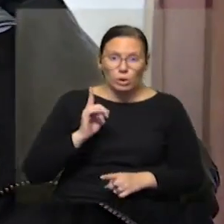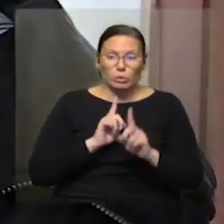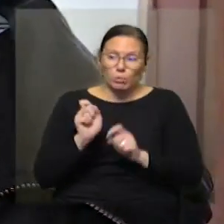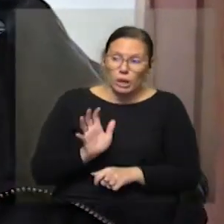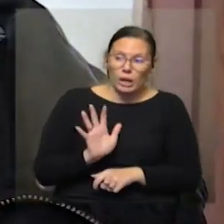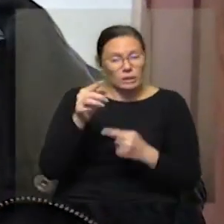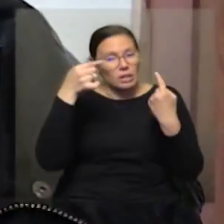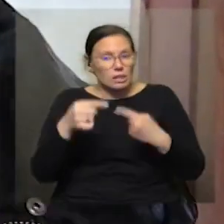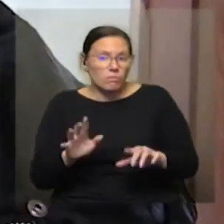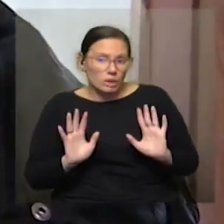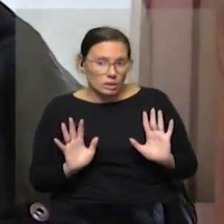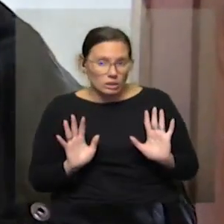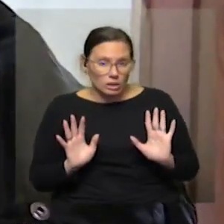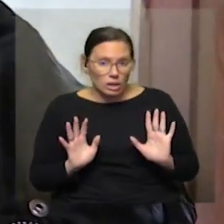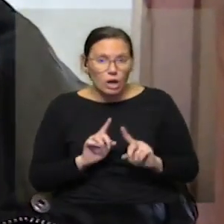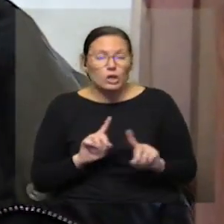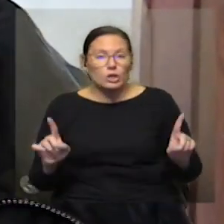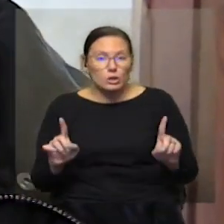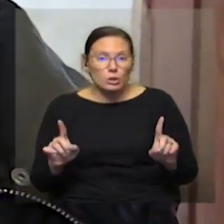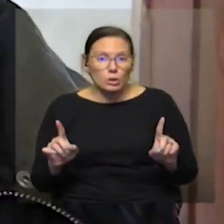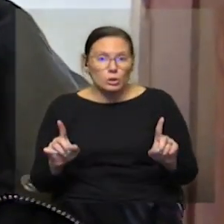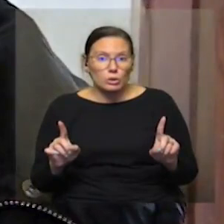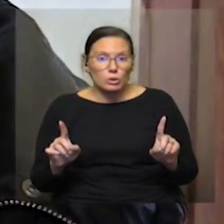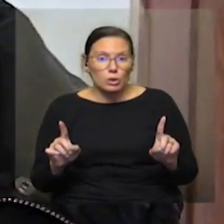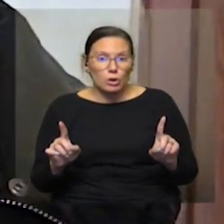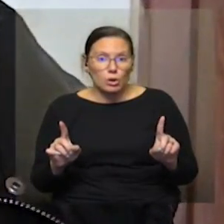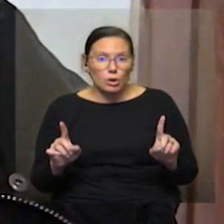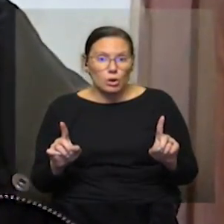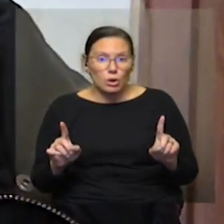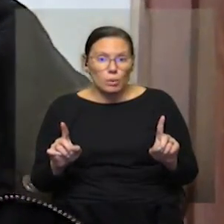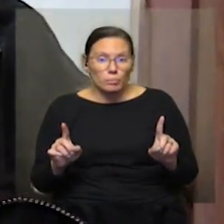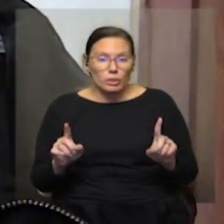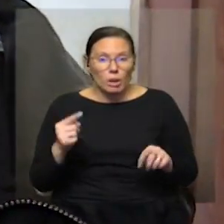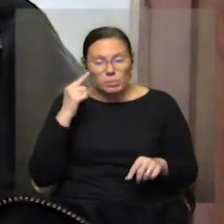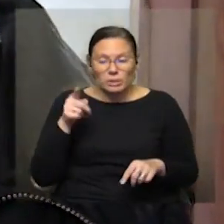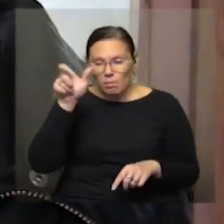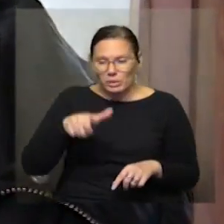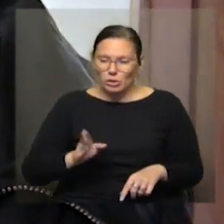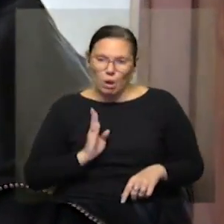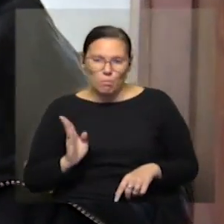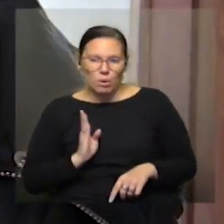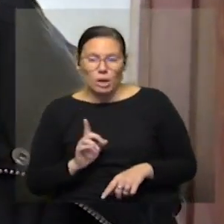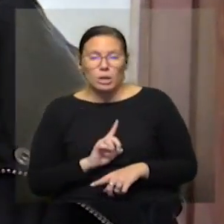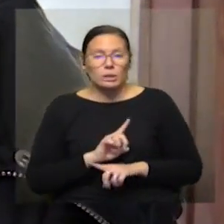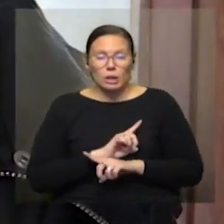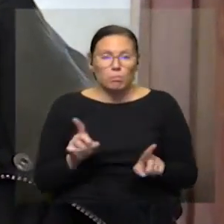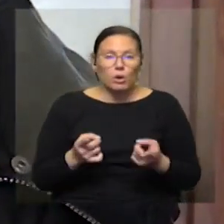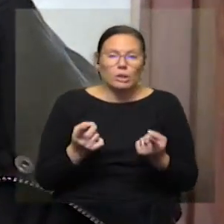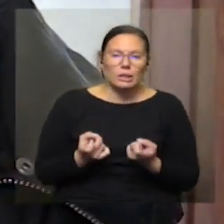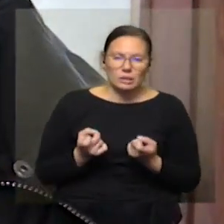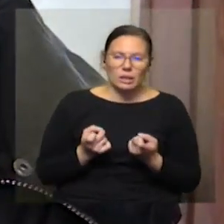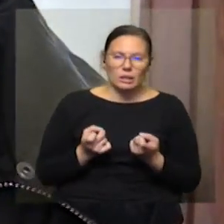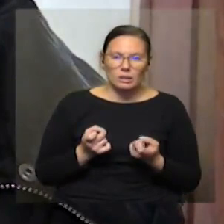variaciones de sus características sexuales y no por eso dejar de asignarle el sexo femenino, y no por eso necesita